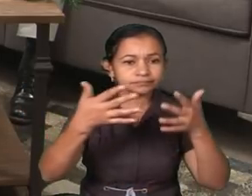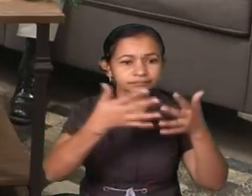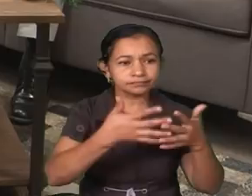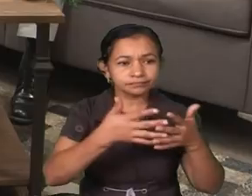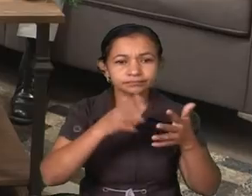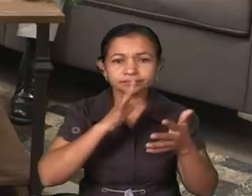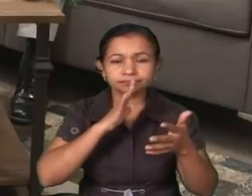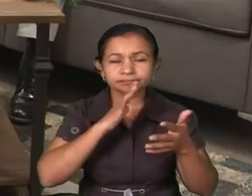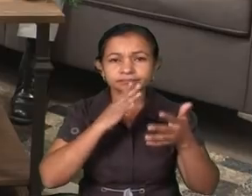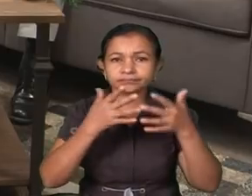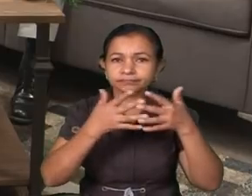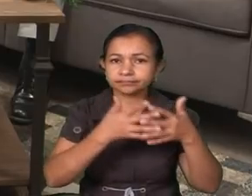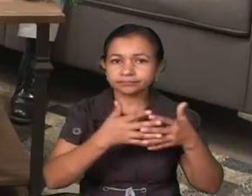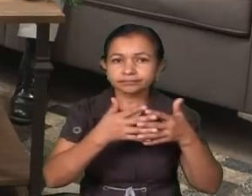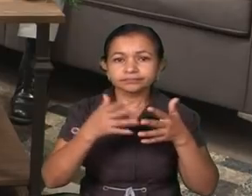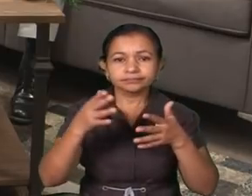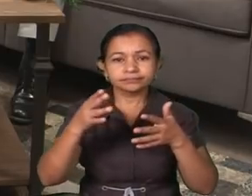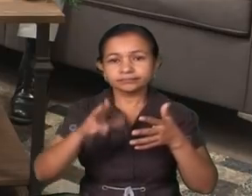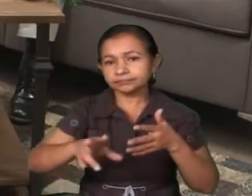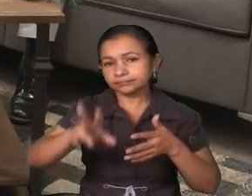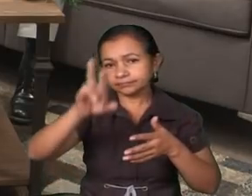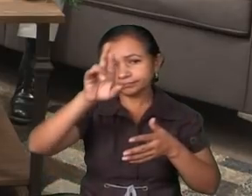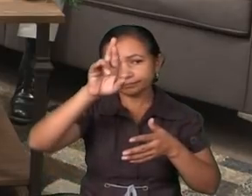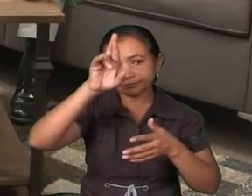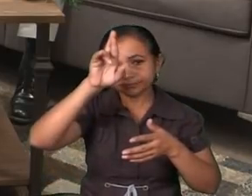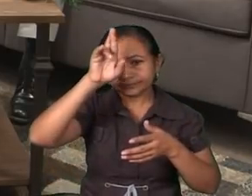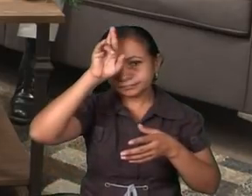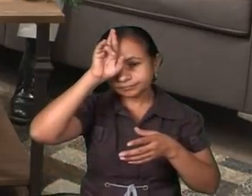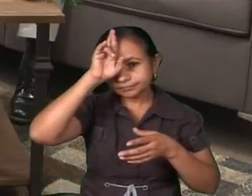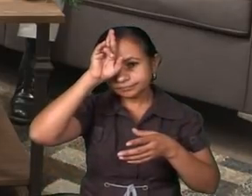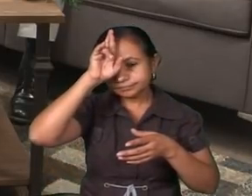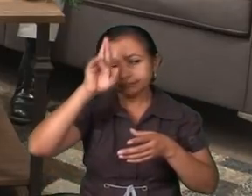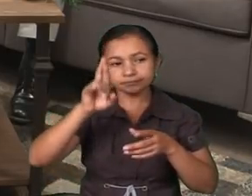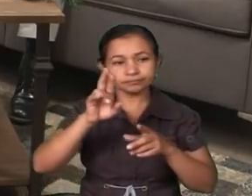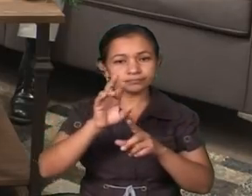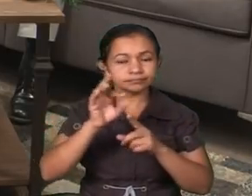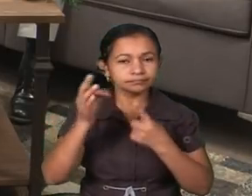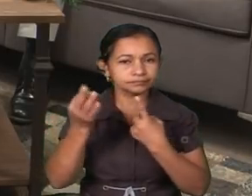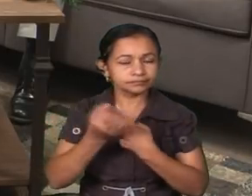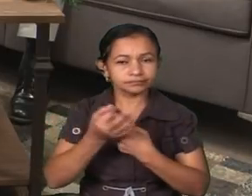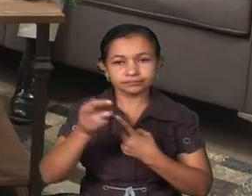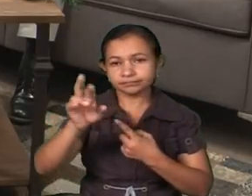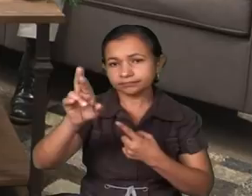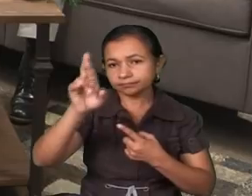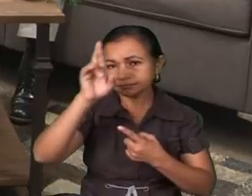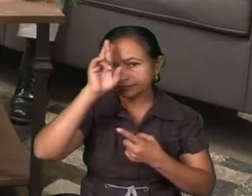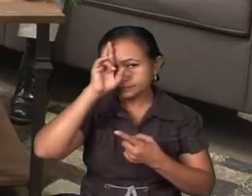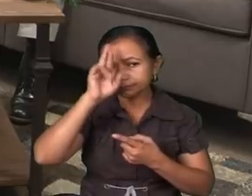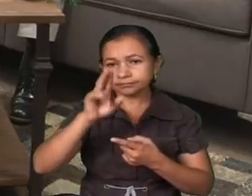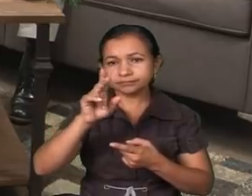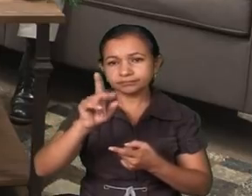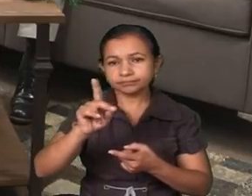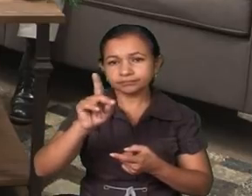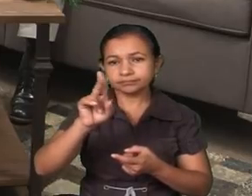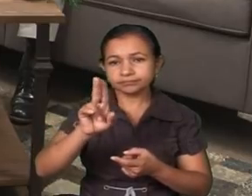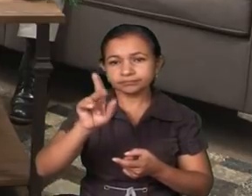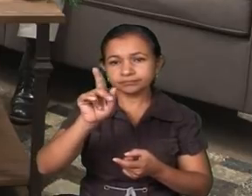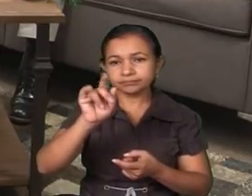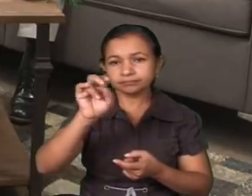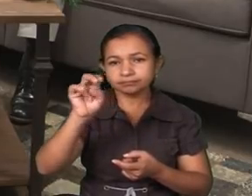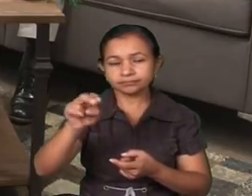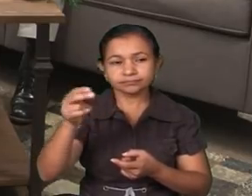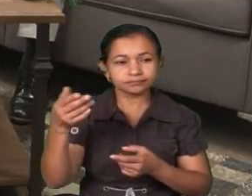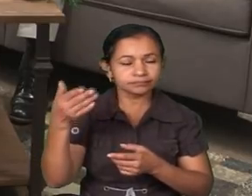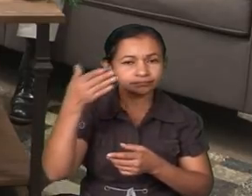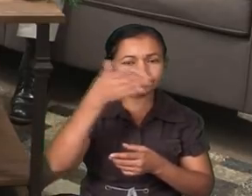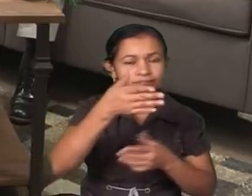imperio. La Unión Soviética, actualmente Rusia, Putin. Y